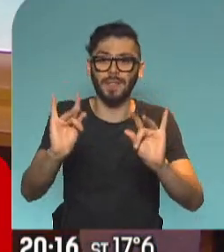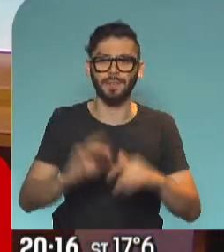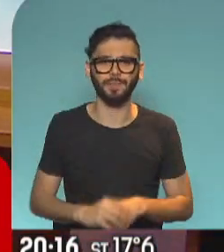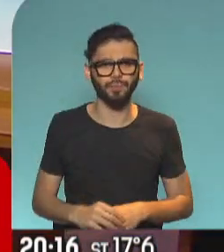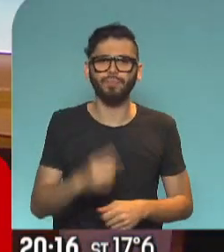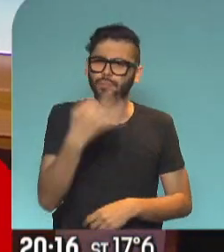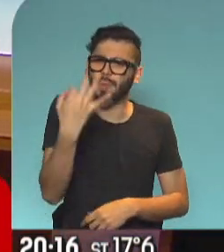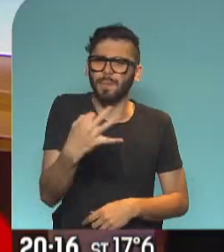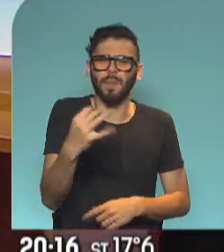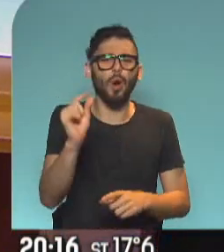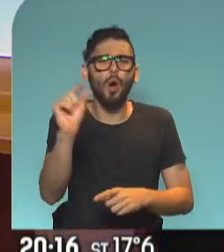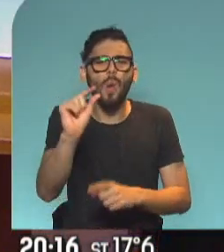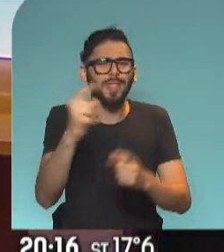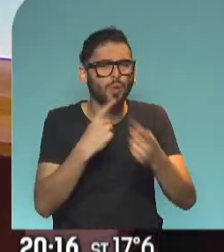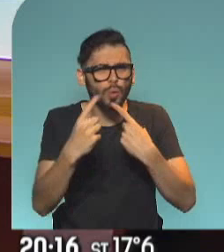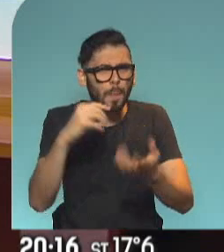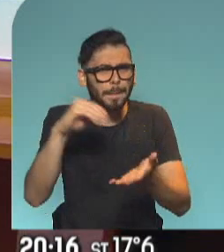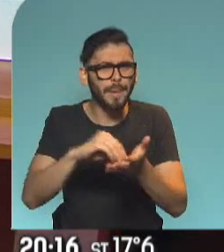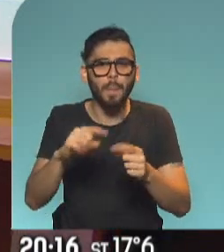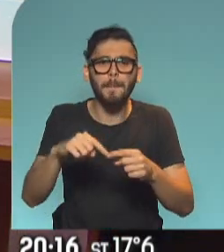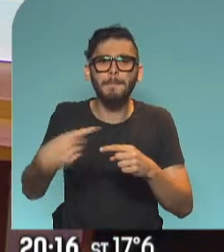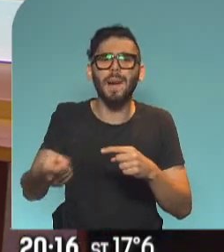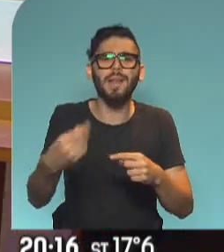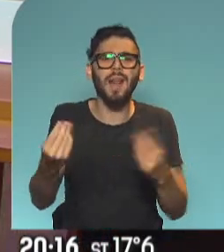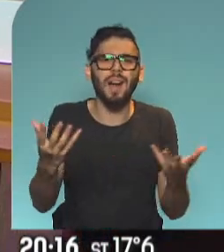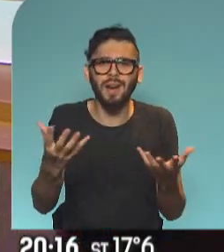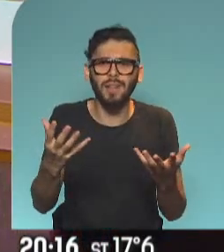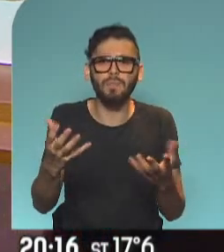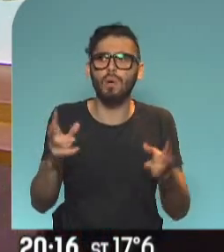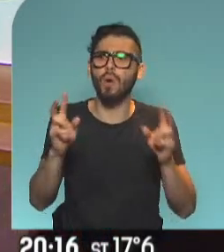vamos a seguir un ratito qué es lo que va a suceder mañana, al que convoca el Partido Justicialista mañana 27 de octubre. Gaby.